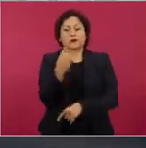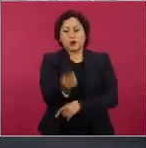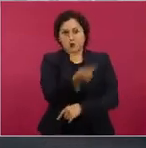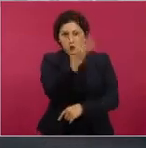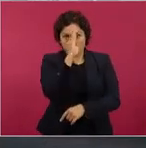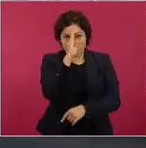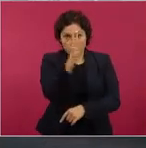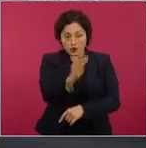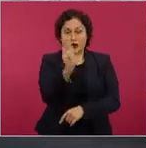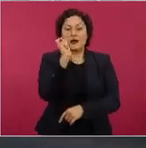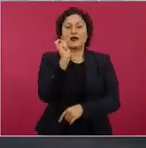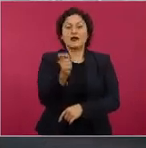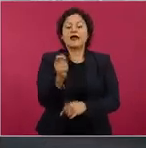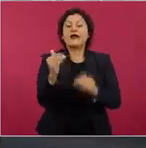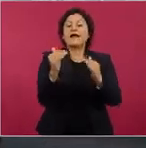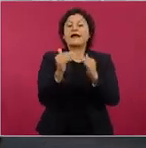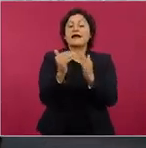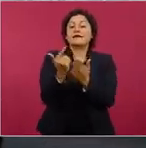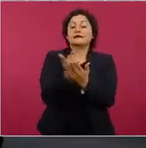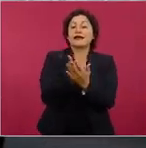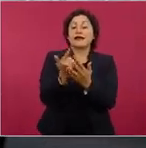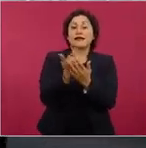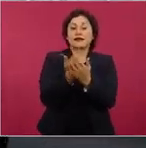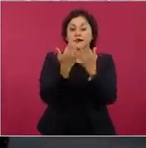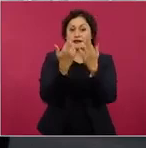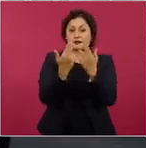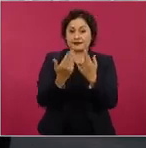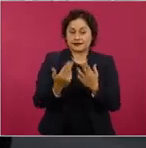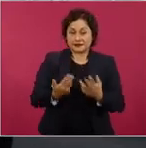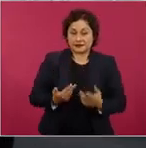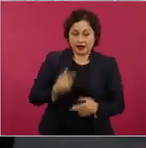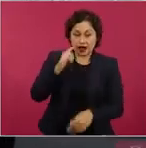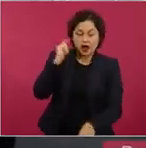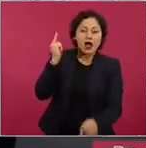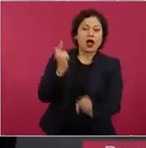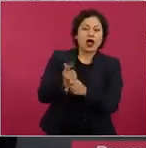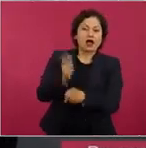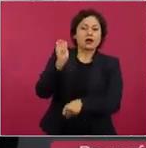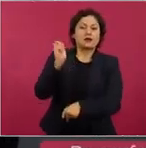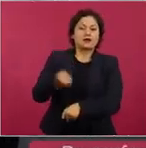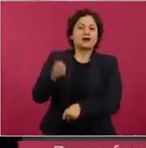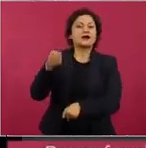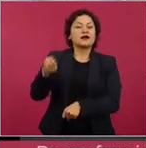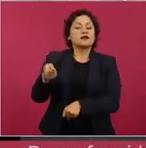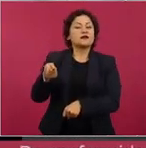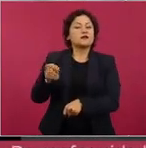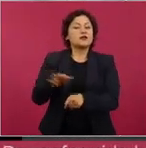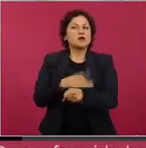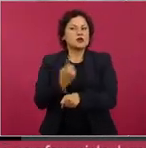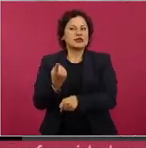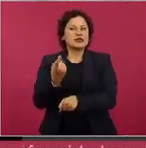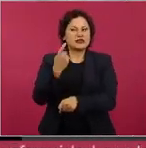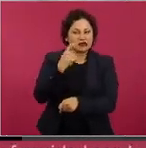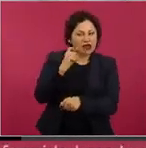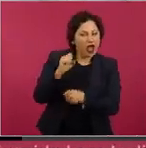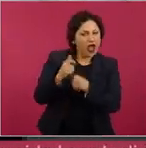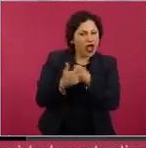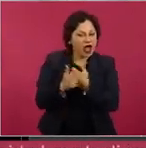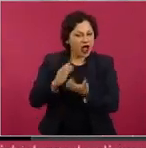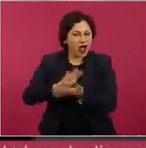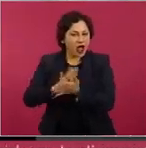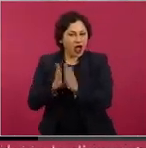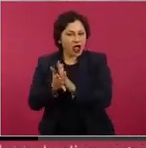de la Casa Gris por inconsistente y tendencioso, se abre una nueva página en la agenda de